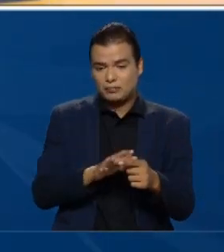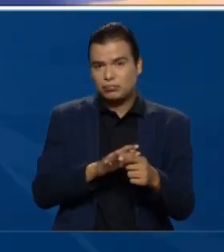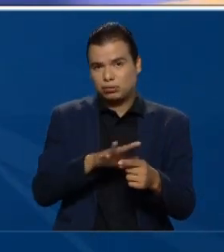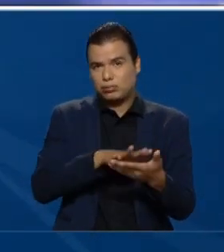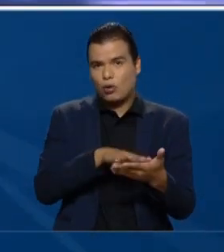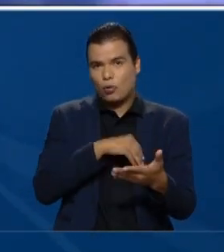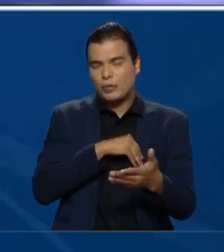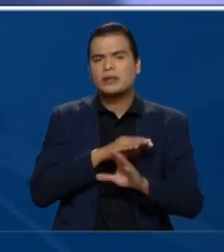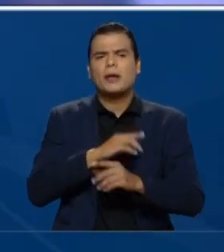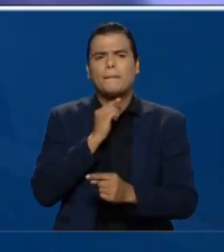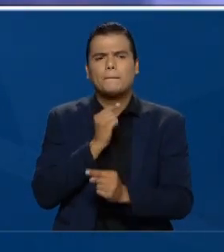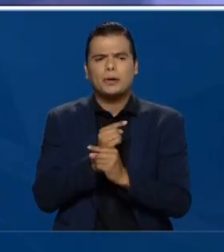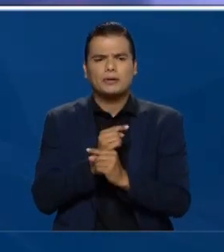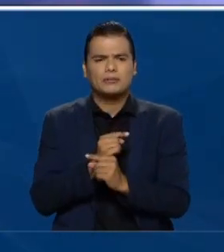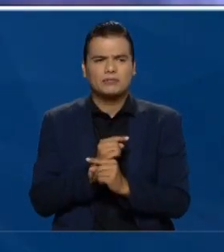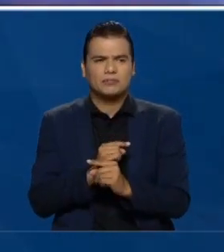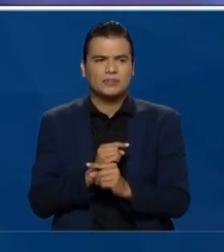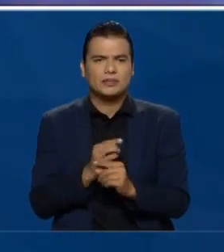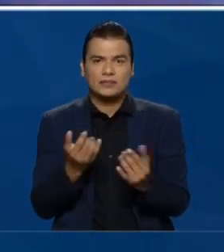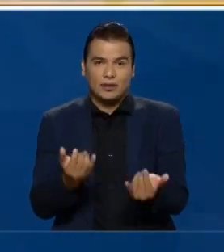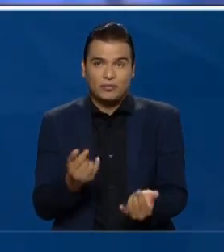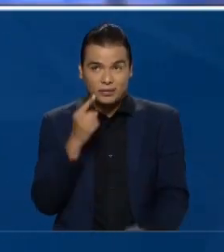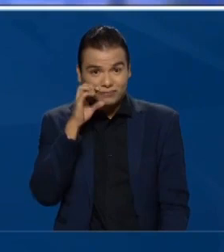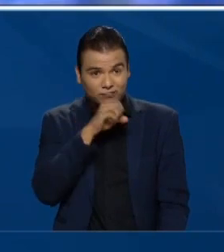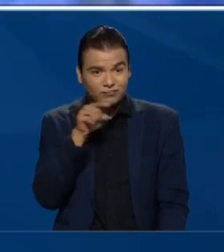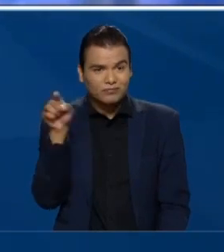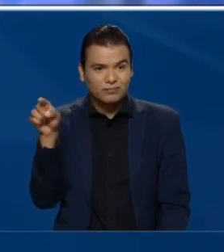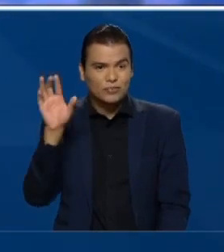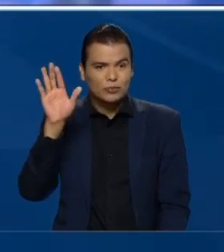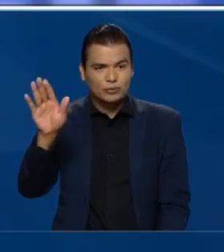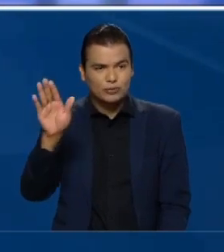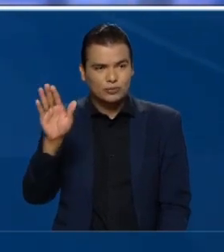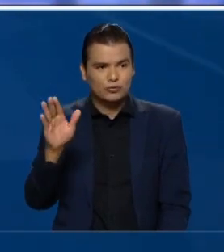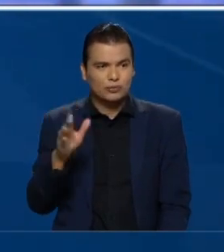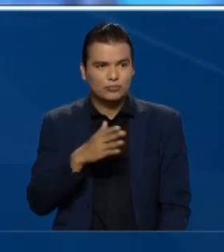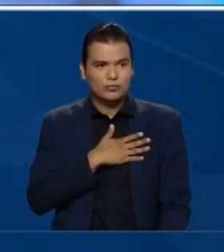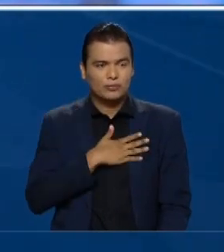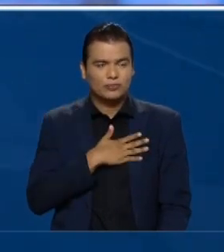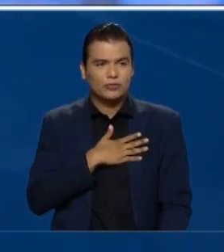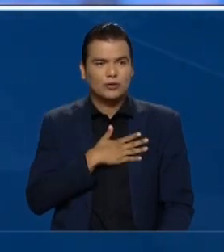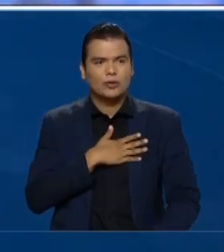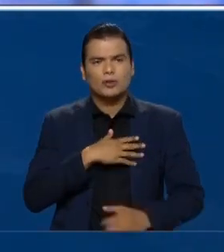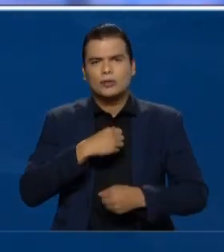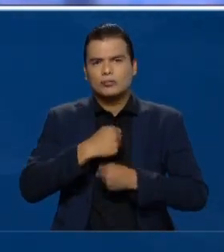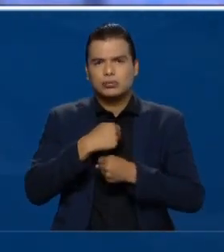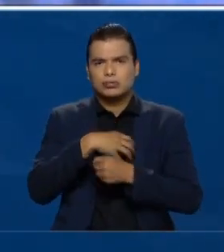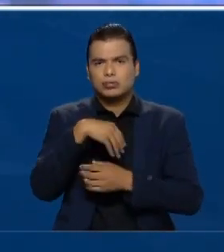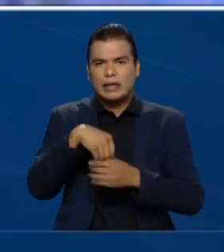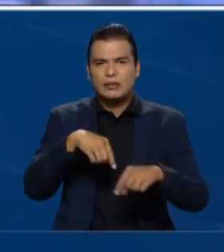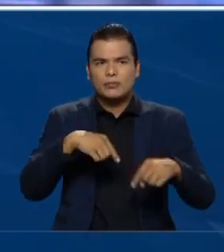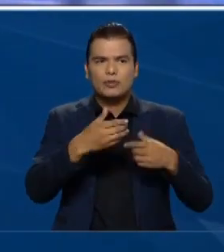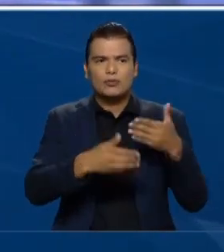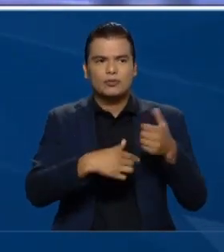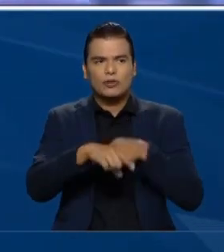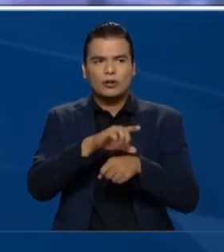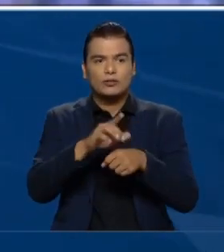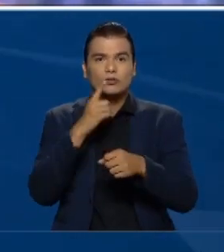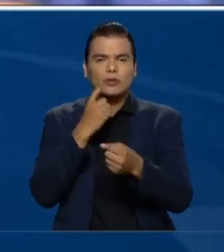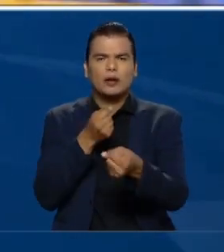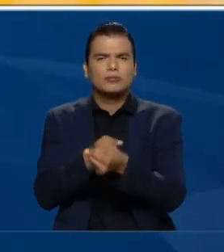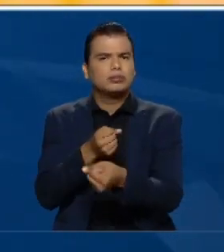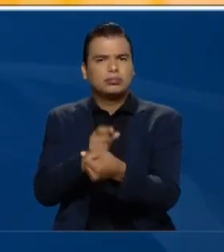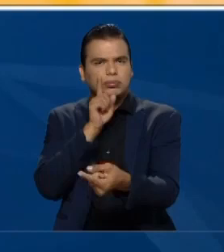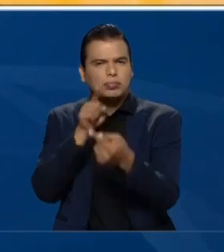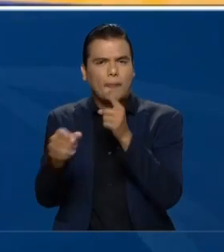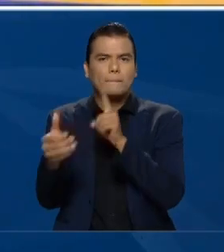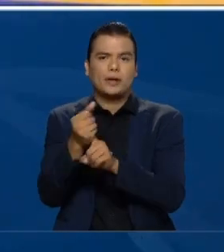se planearon y pues aquí está el resultado. Hacer parte de la gerencia deportiva nos da la obligación de poder trabajar en pro de que esos resultados